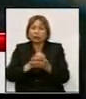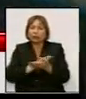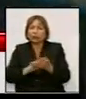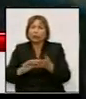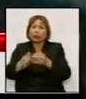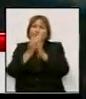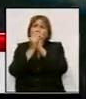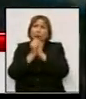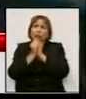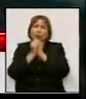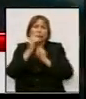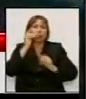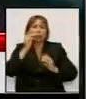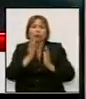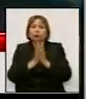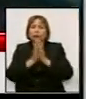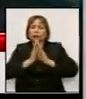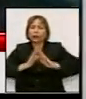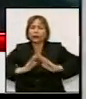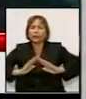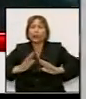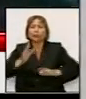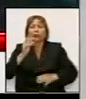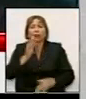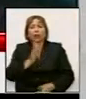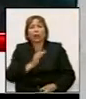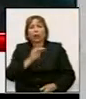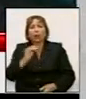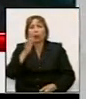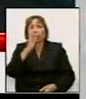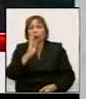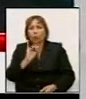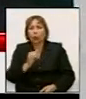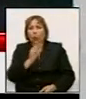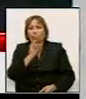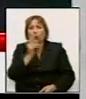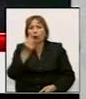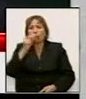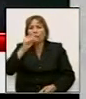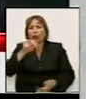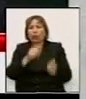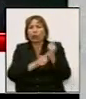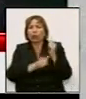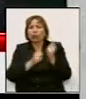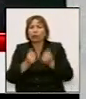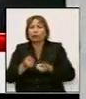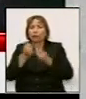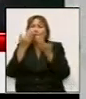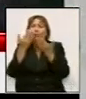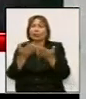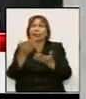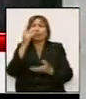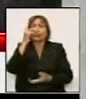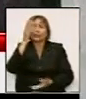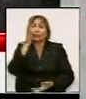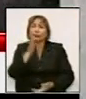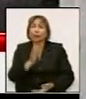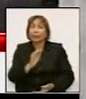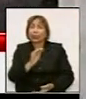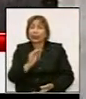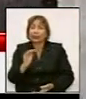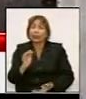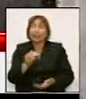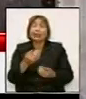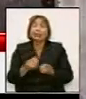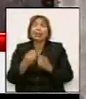Consolador, que santificaste a nuestro hermano Juan con tus dones y gracias,